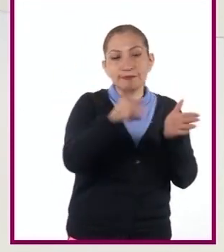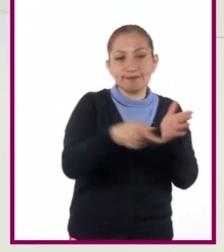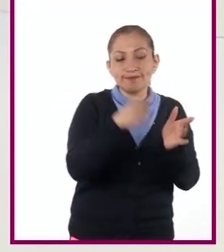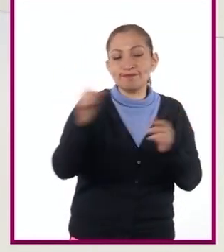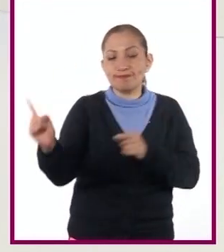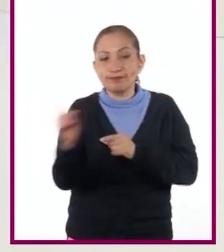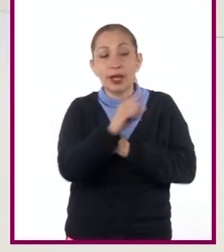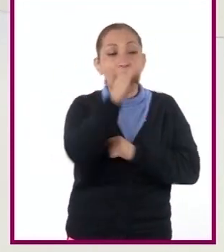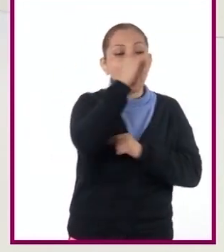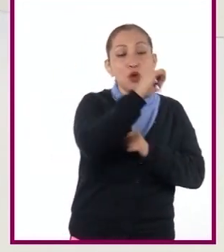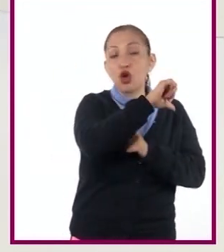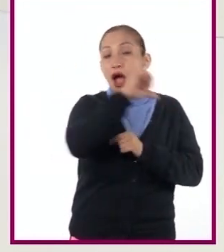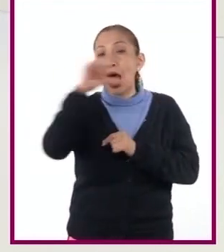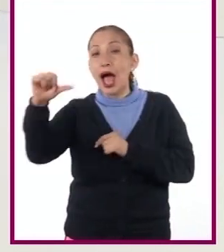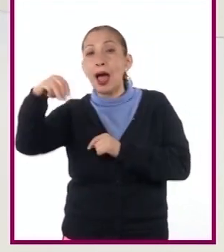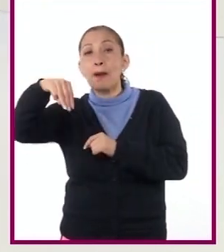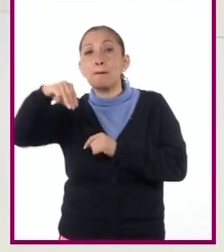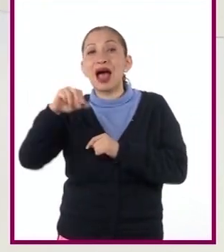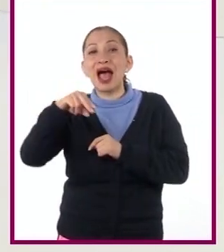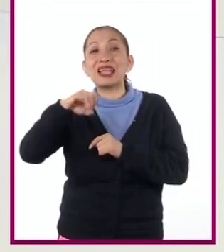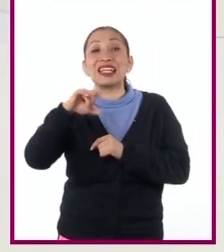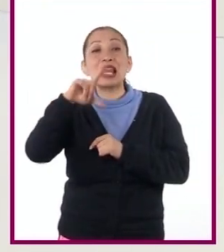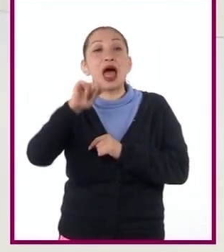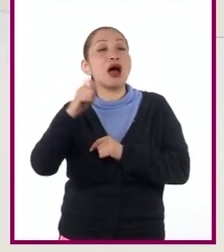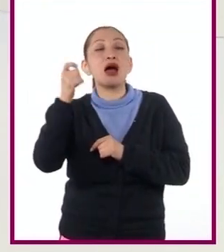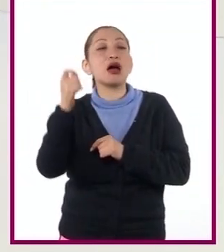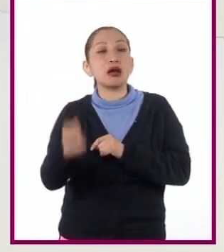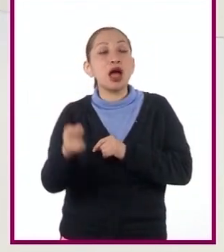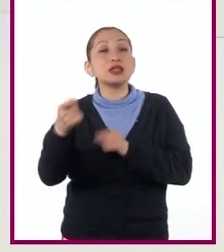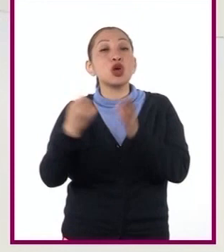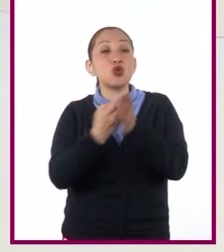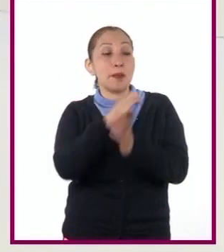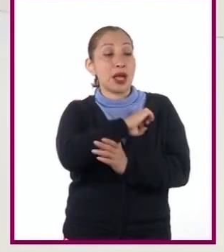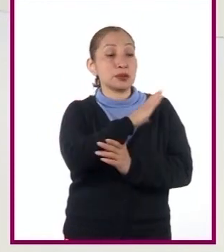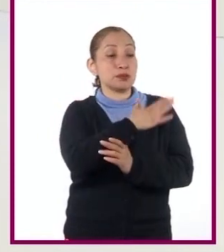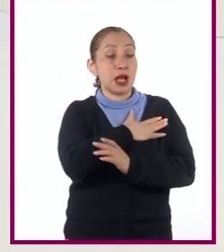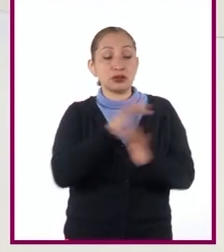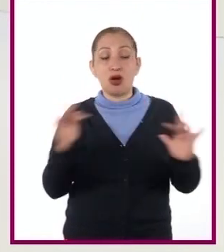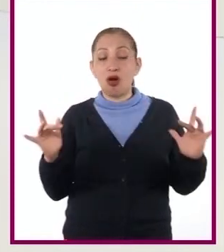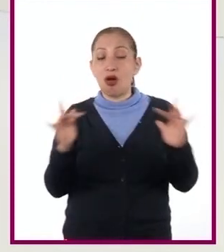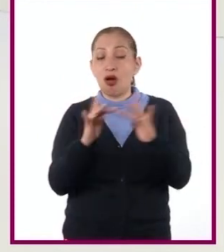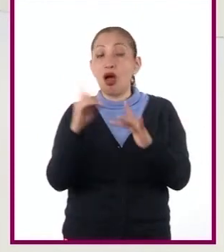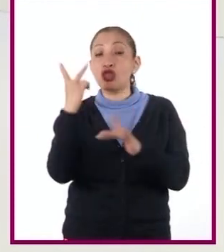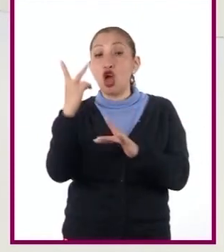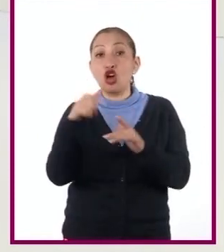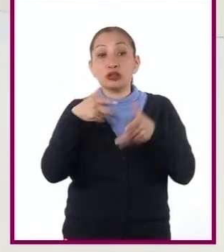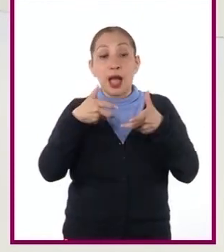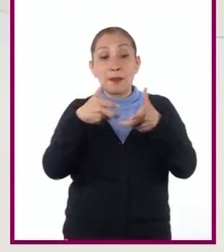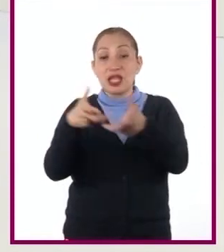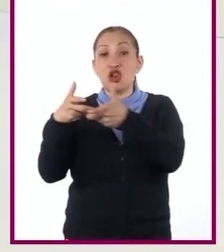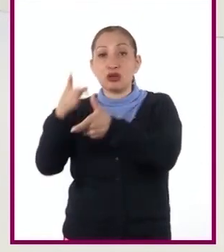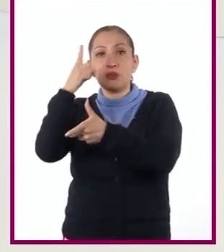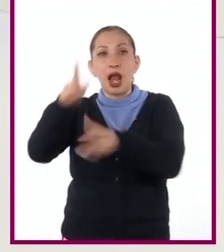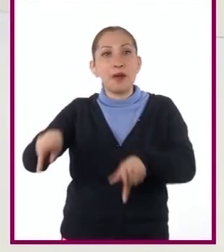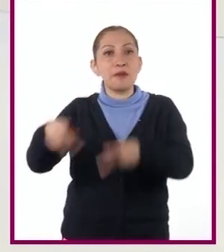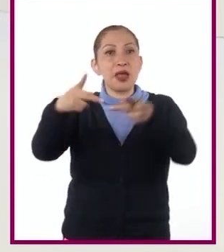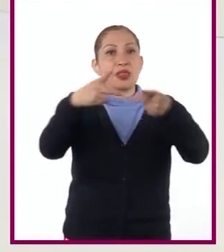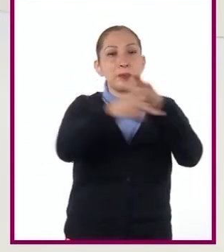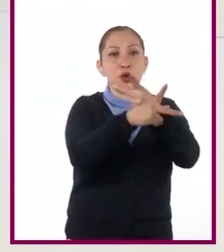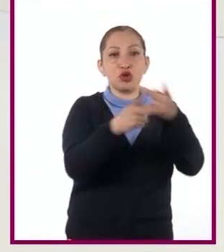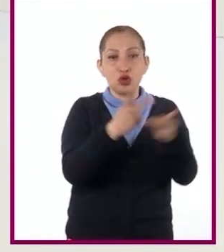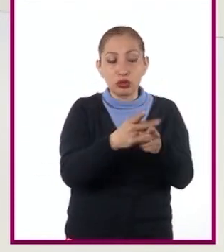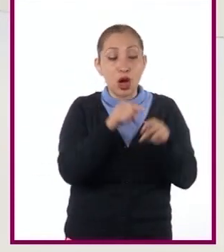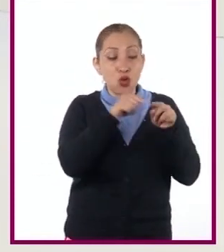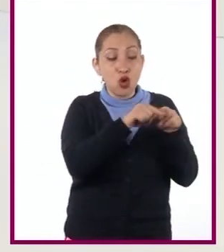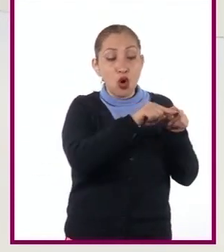de Acapulco a Manila. Es decir, Nueva España contó con dos rutas comerciales marítimas, una